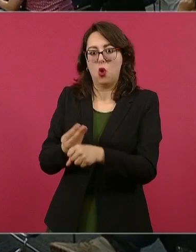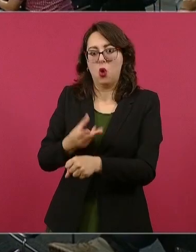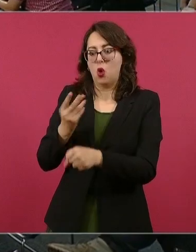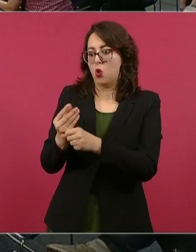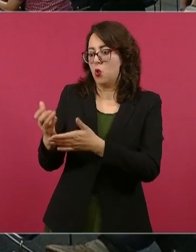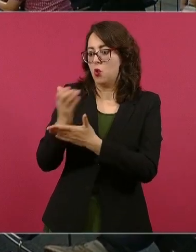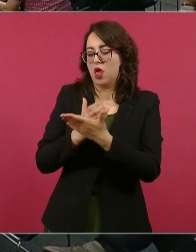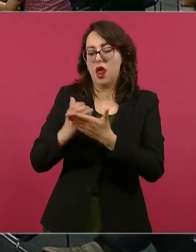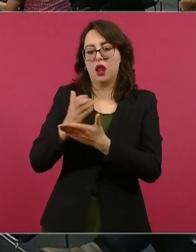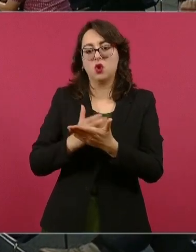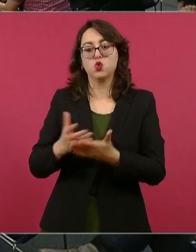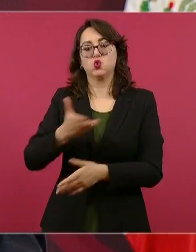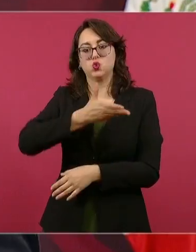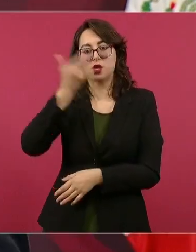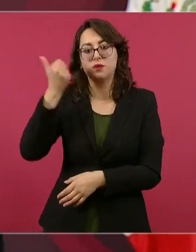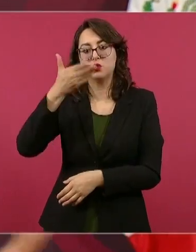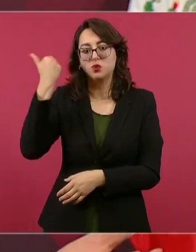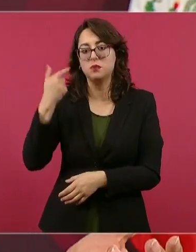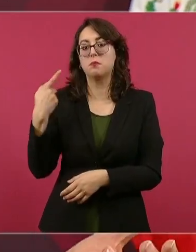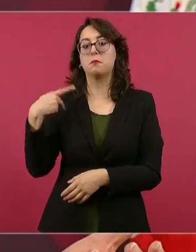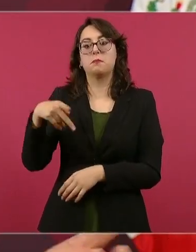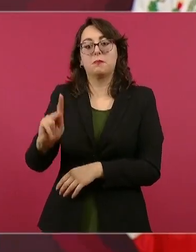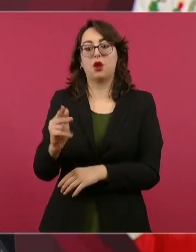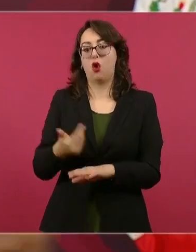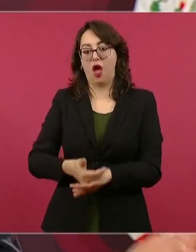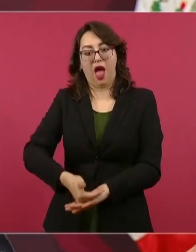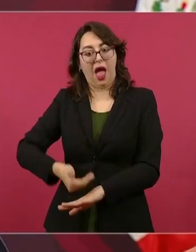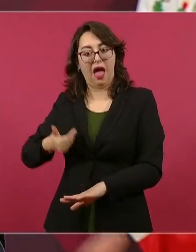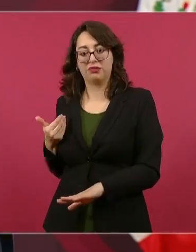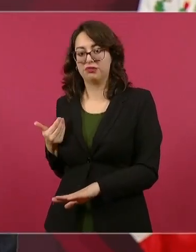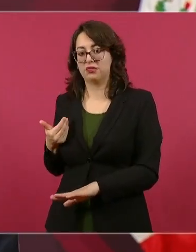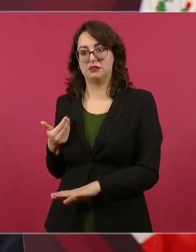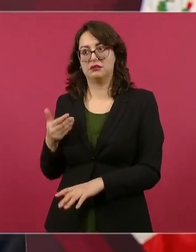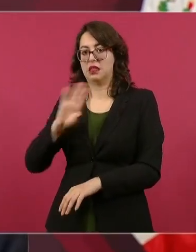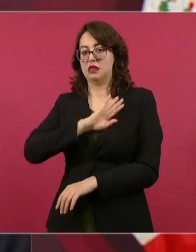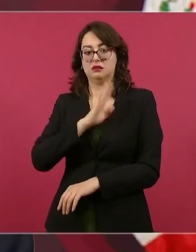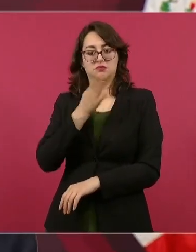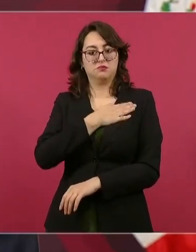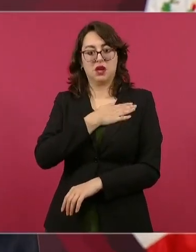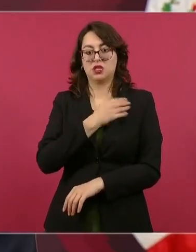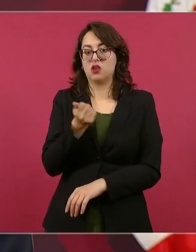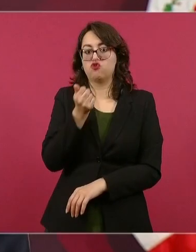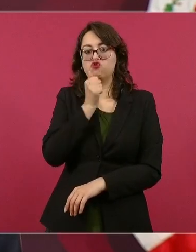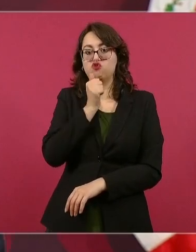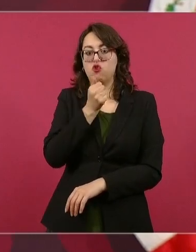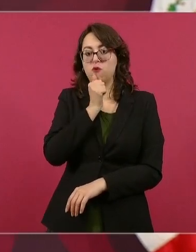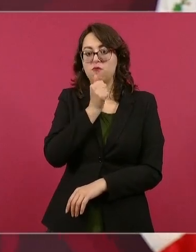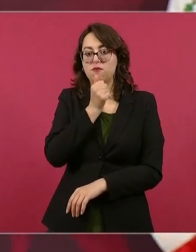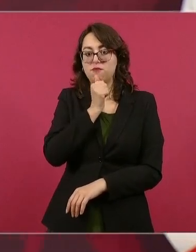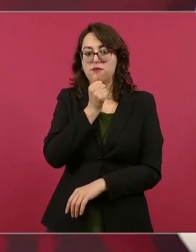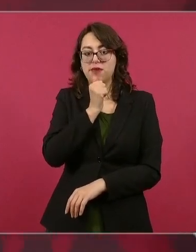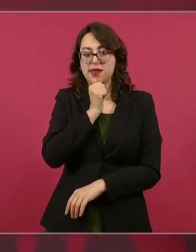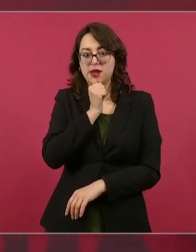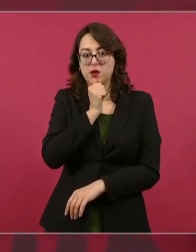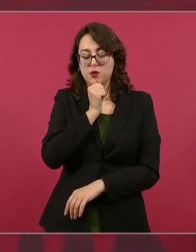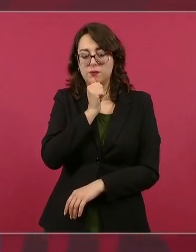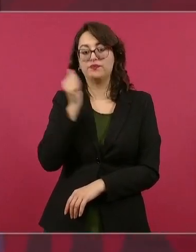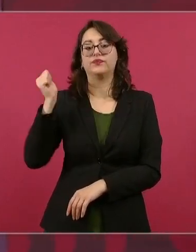Pero, antes, en la época de las civilizaciones